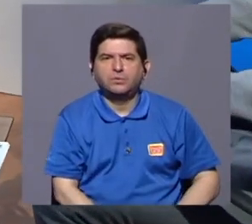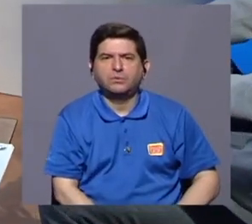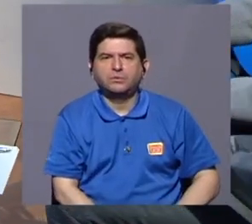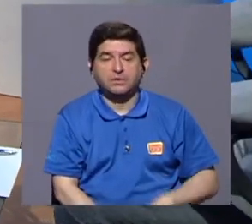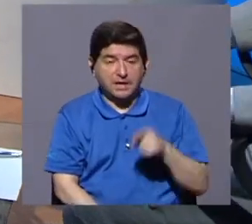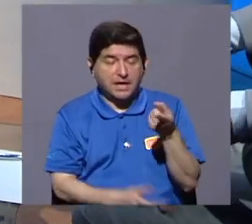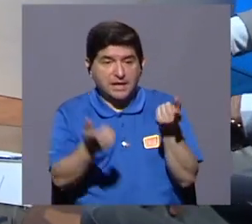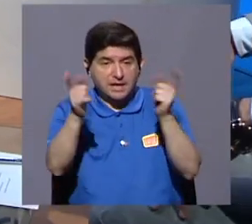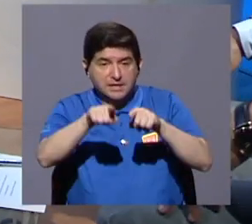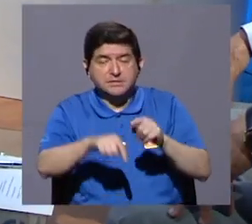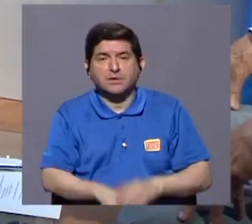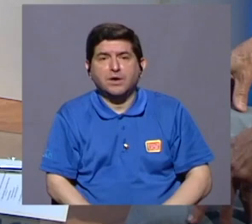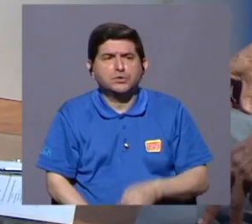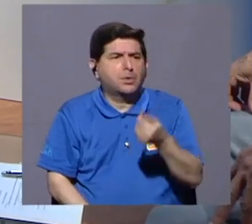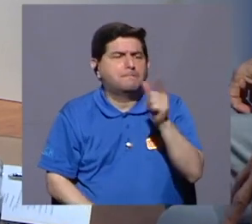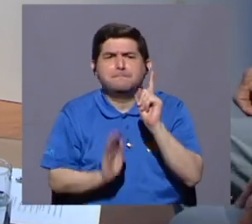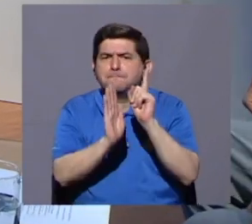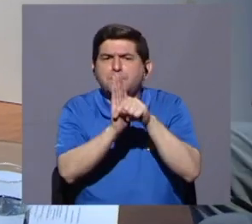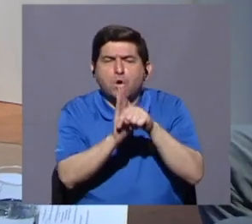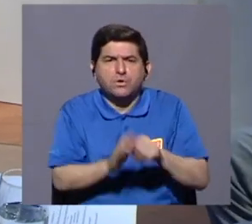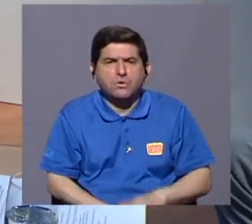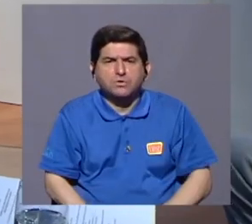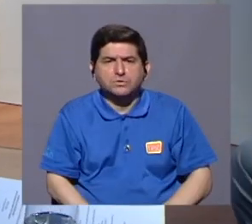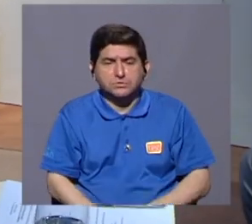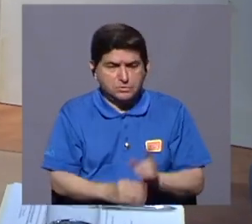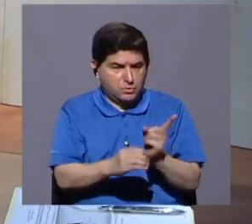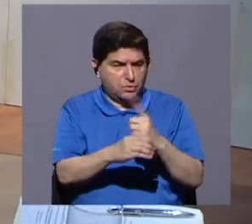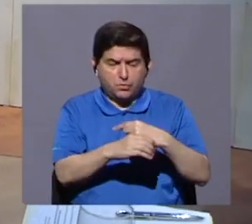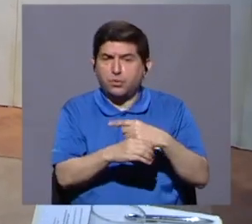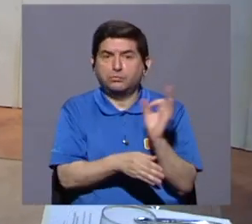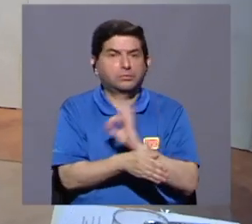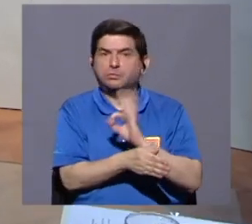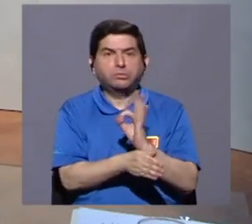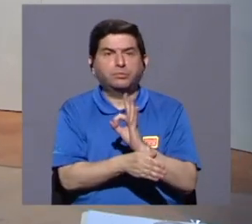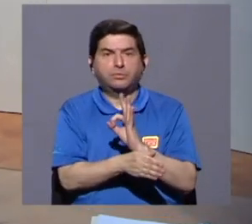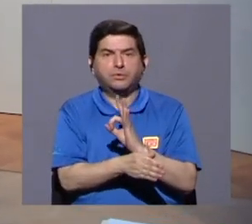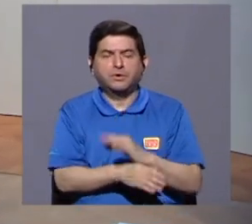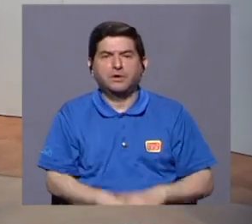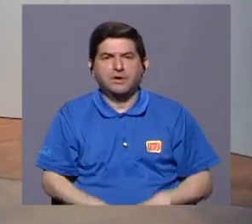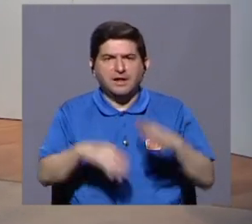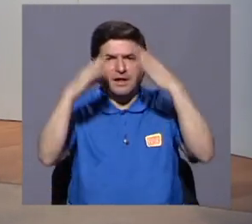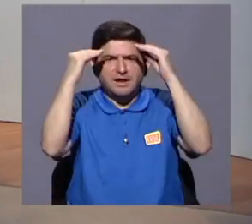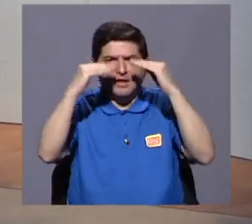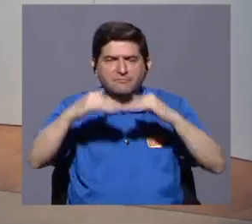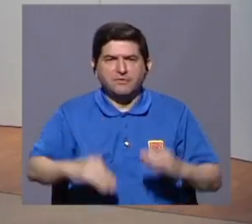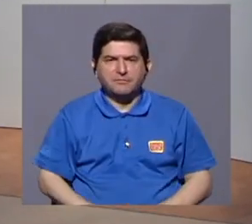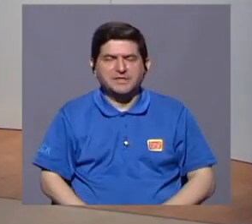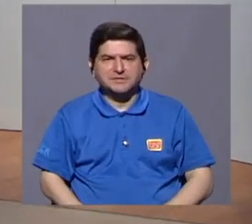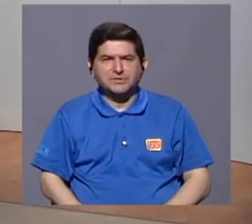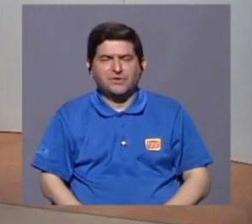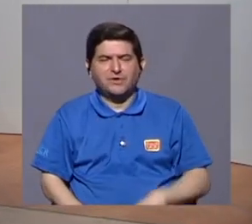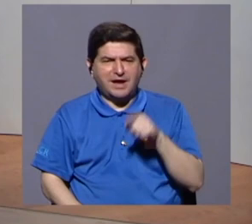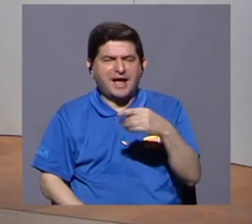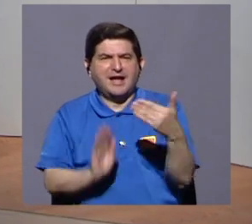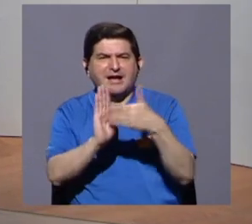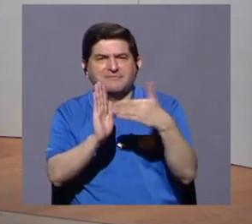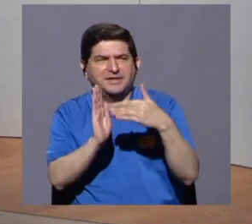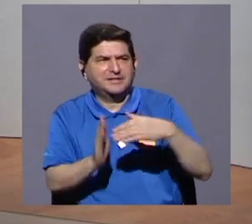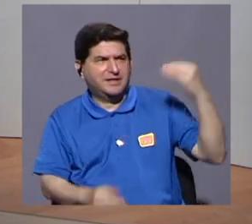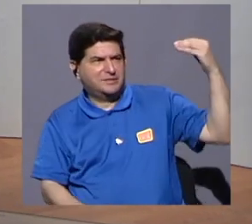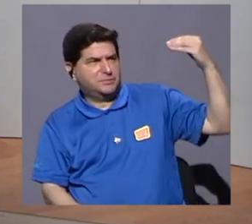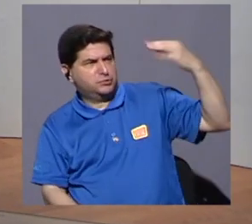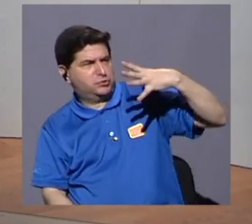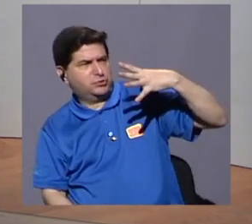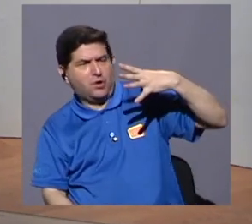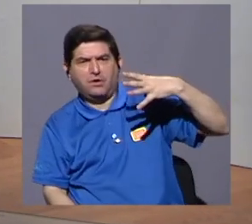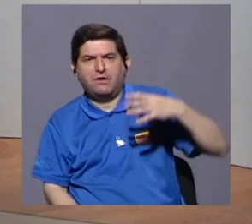unos cuantos minutos el radar no funciona como que se trata por la señal que venía del sol con la